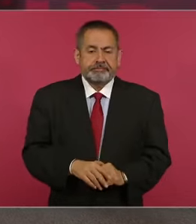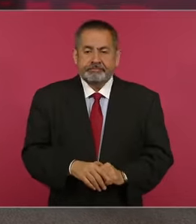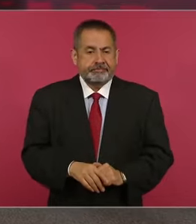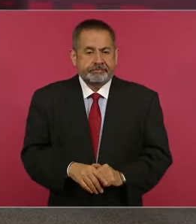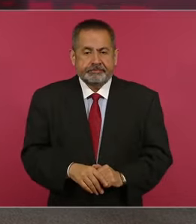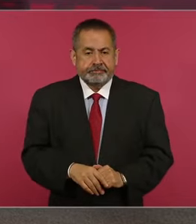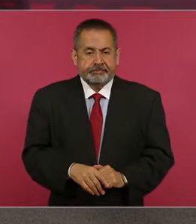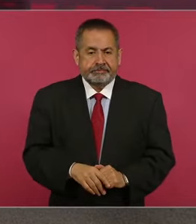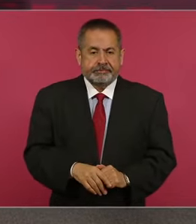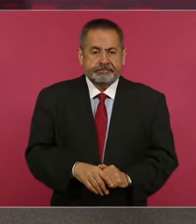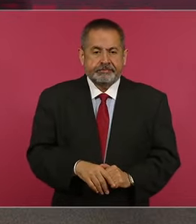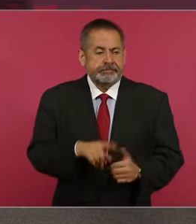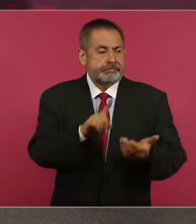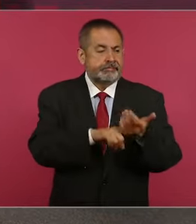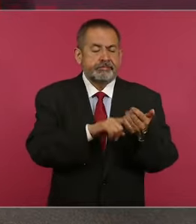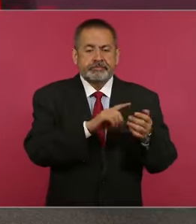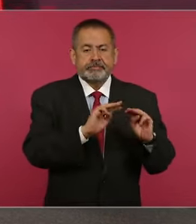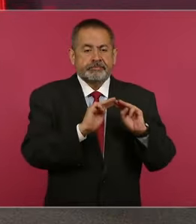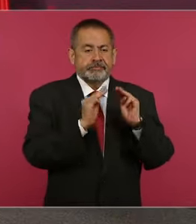de la mafia,